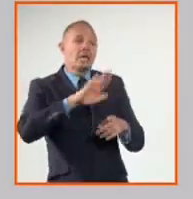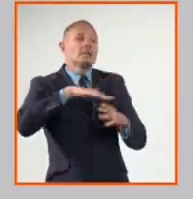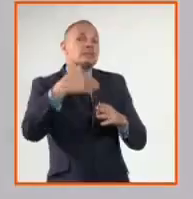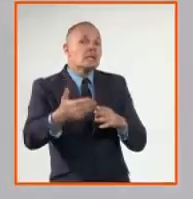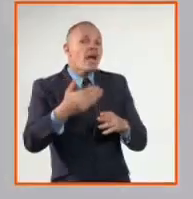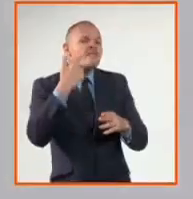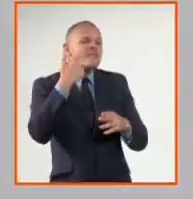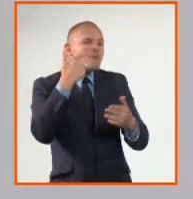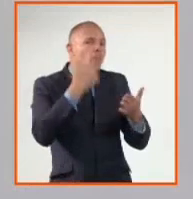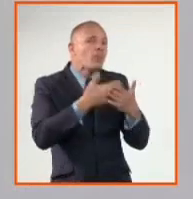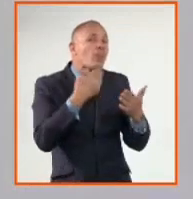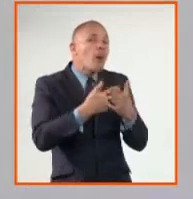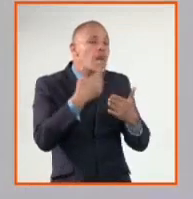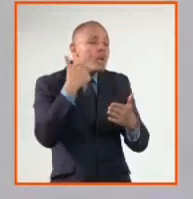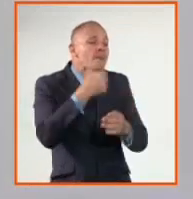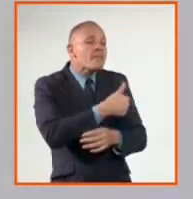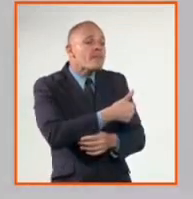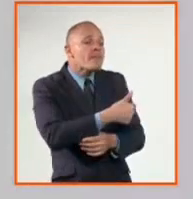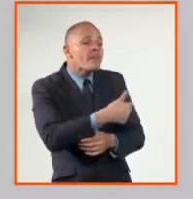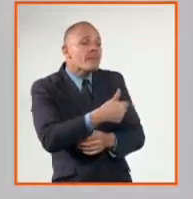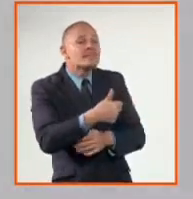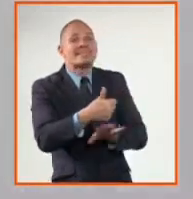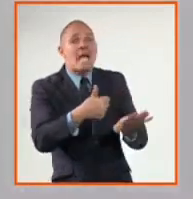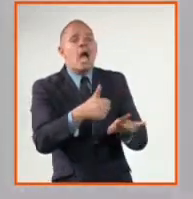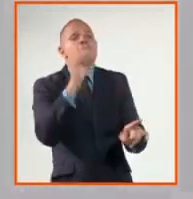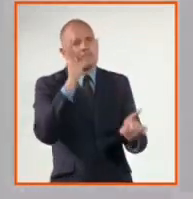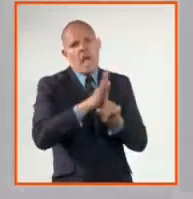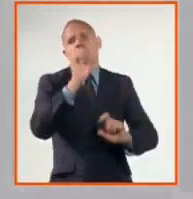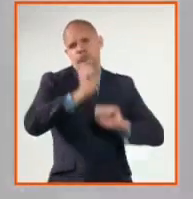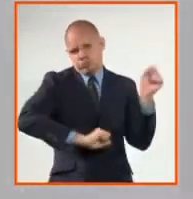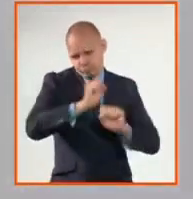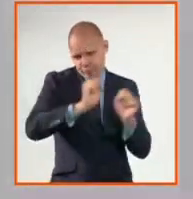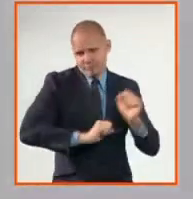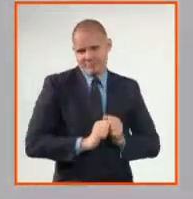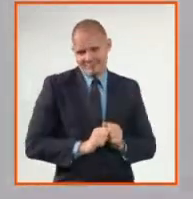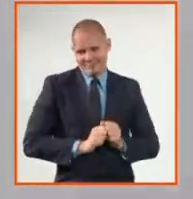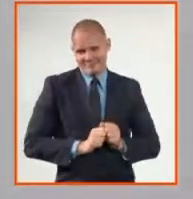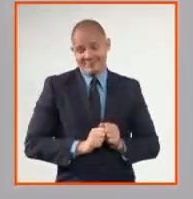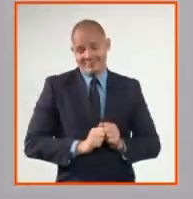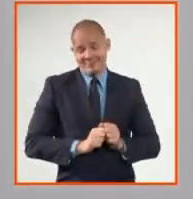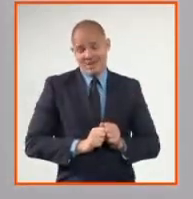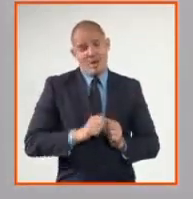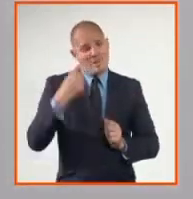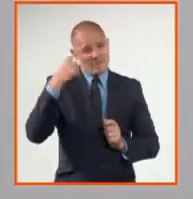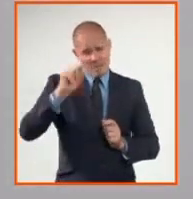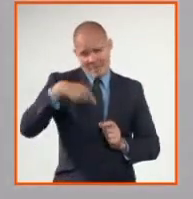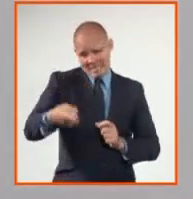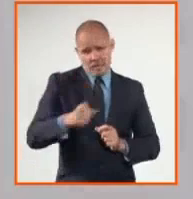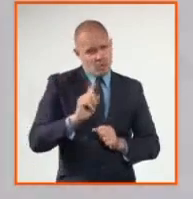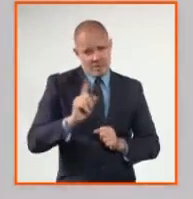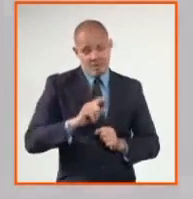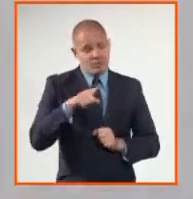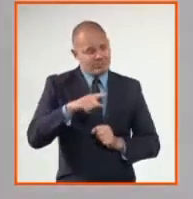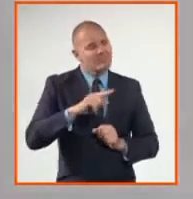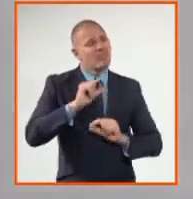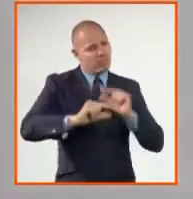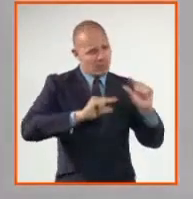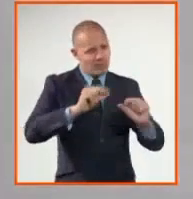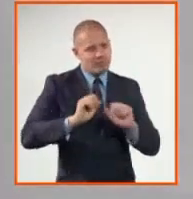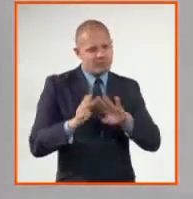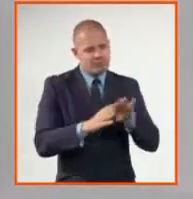funcionamiento correcto de este bloque en el caso del bloque dos defectos también